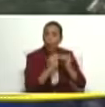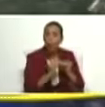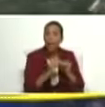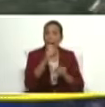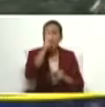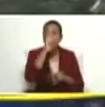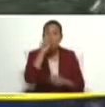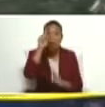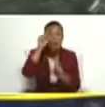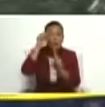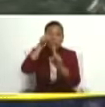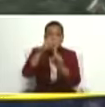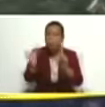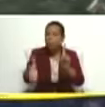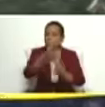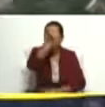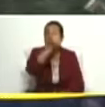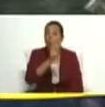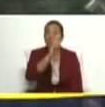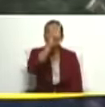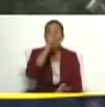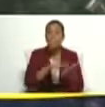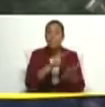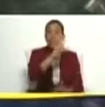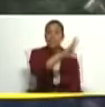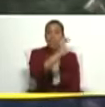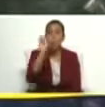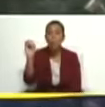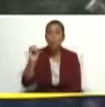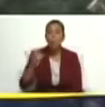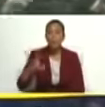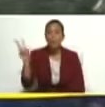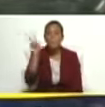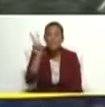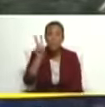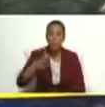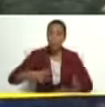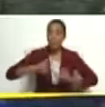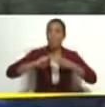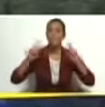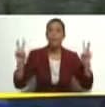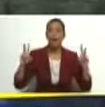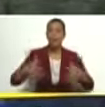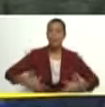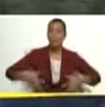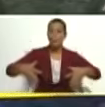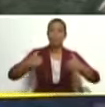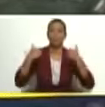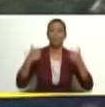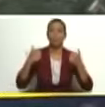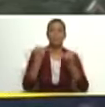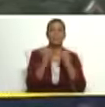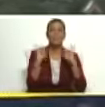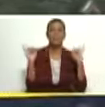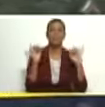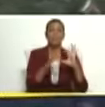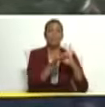2050, patria próspera, patria en paz, patria